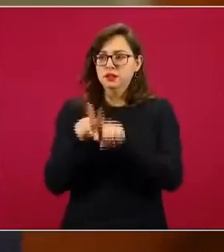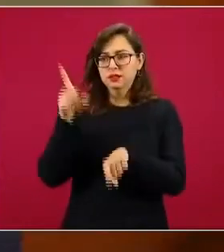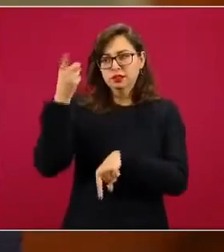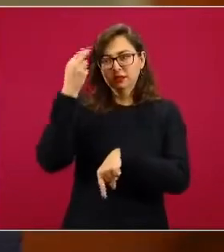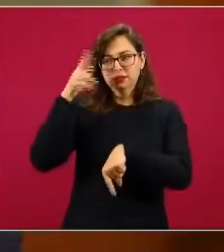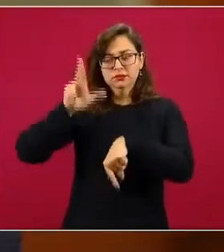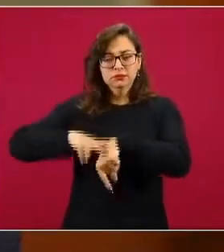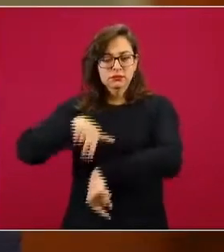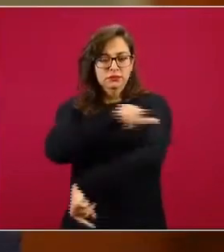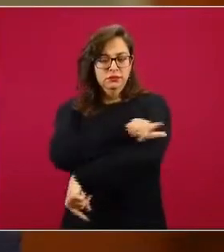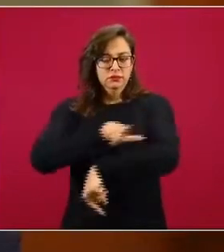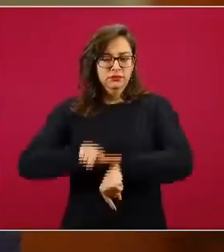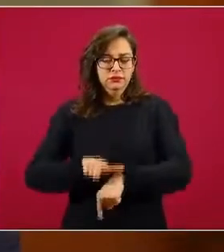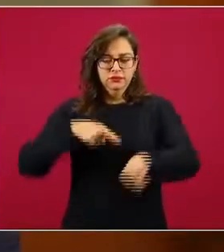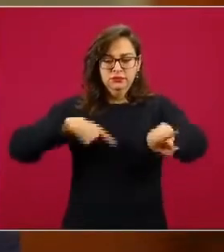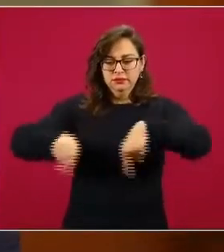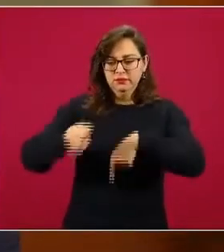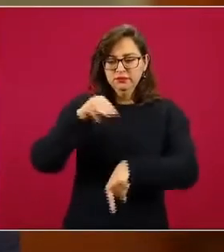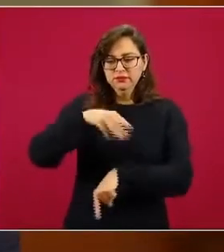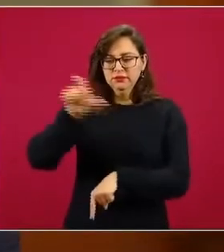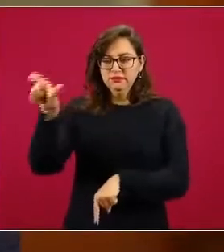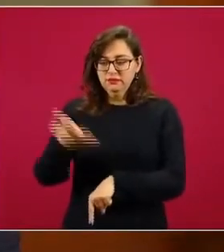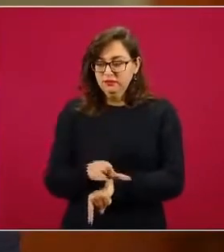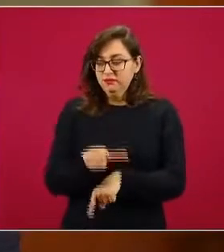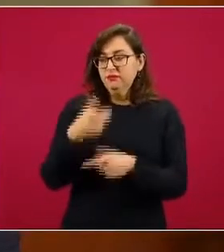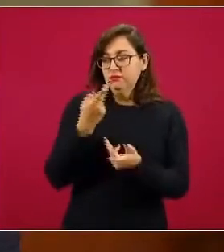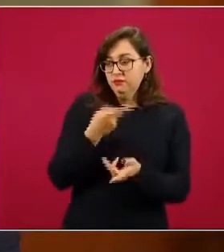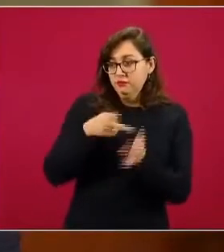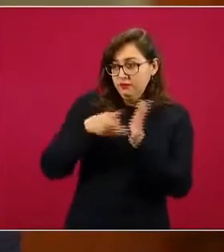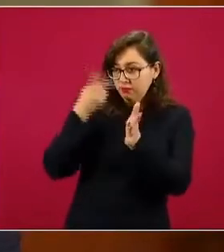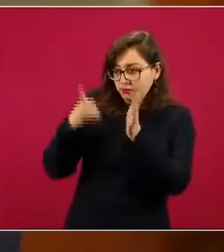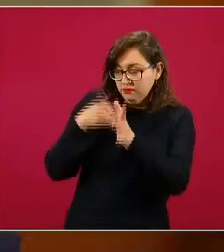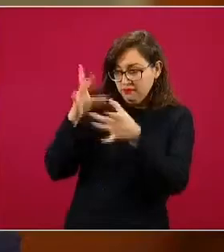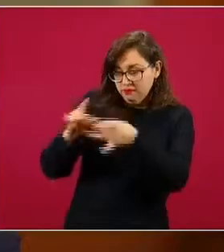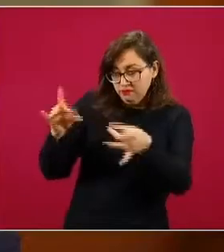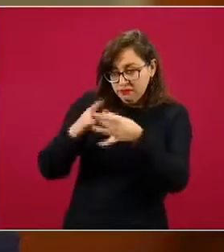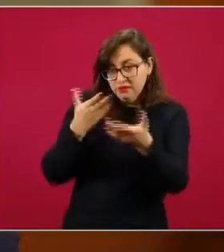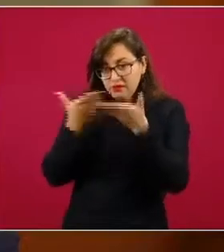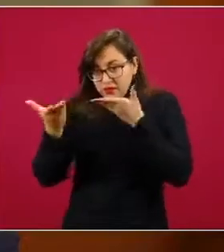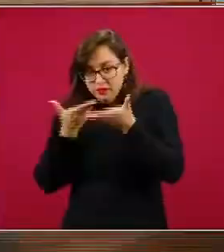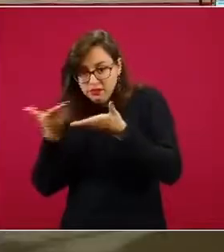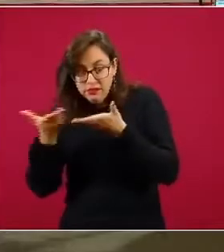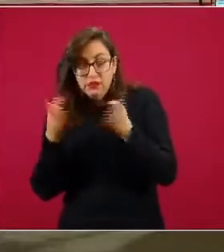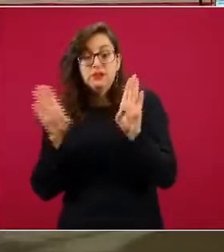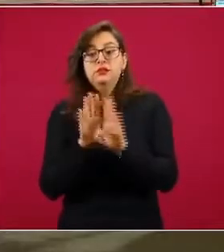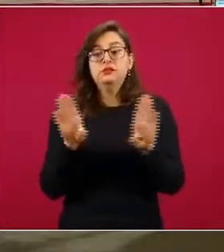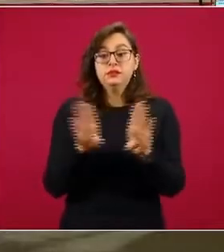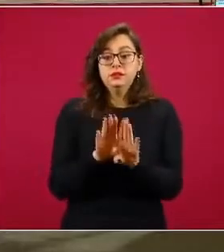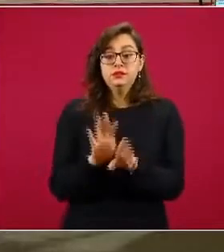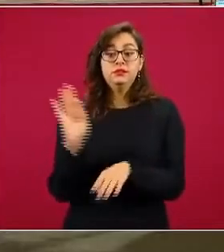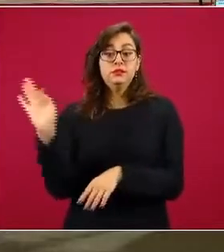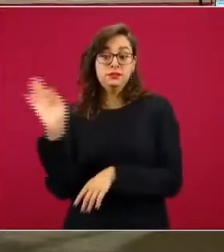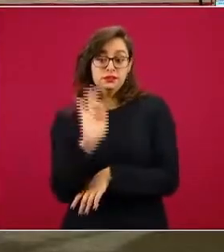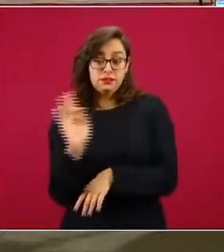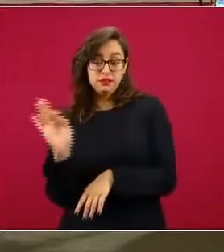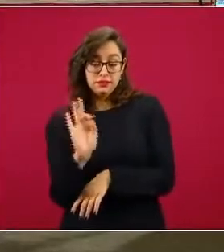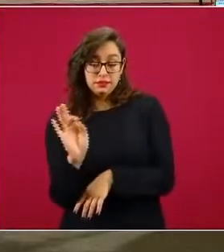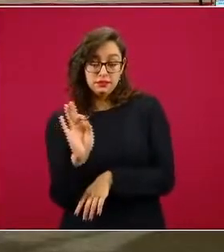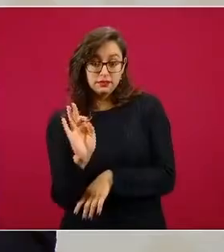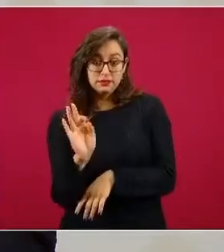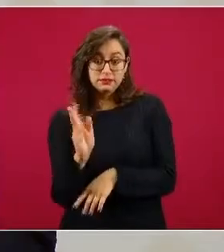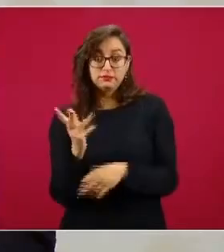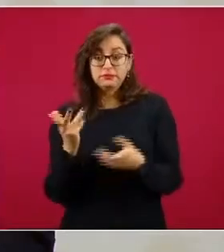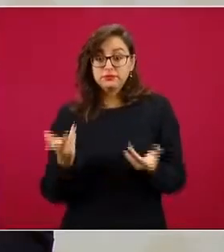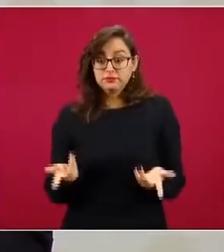de la Liga MX, en donde si es que se conjuntaran